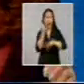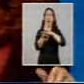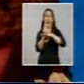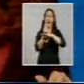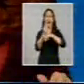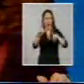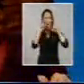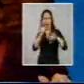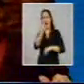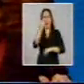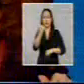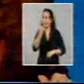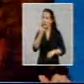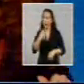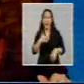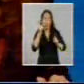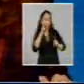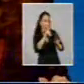Vengo viendo alguno desde